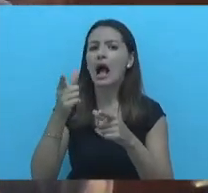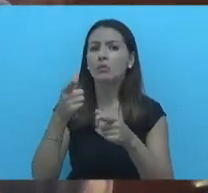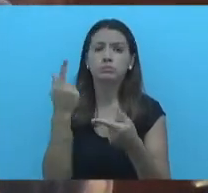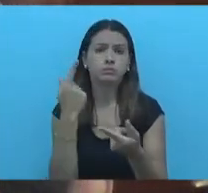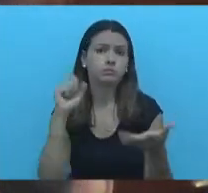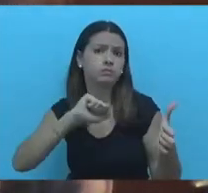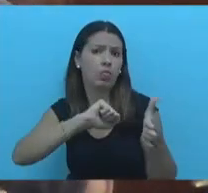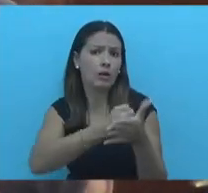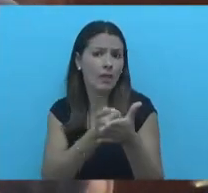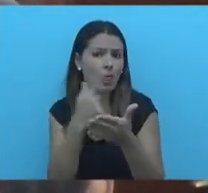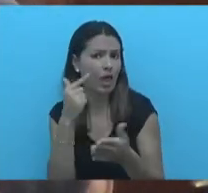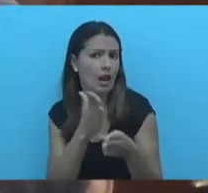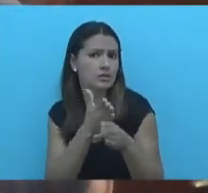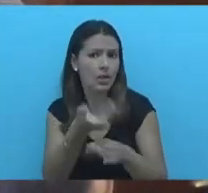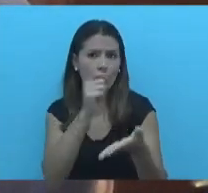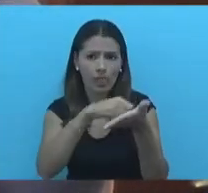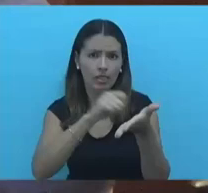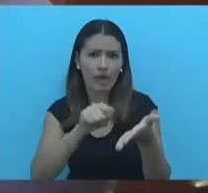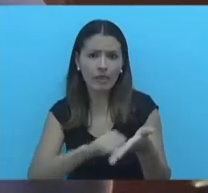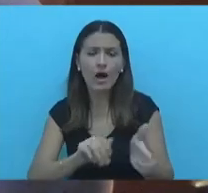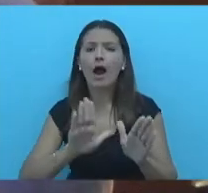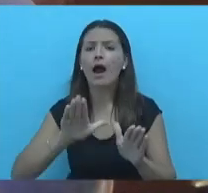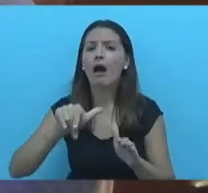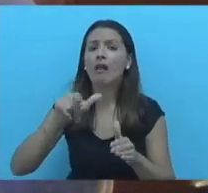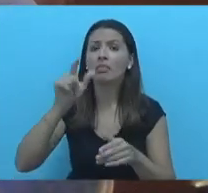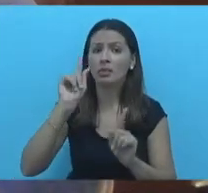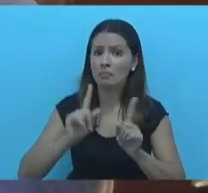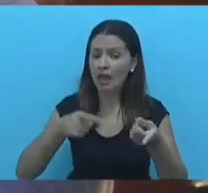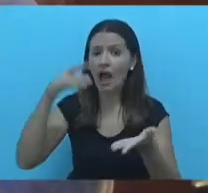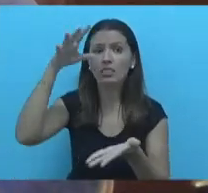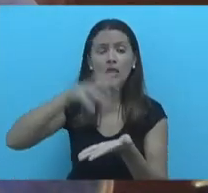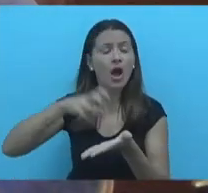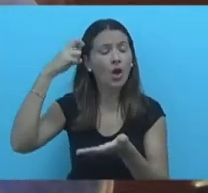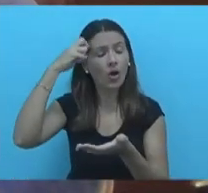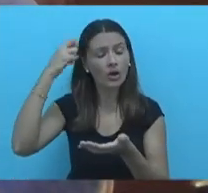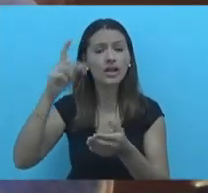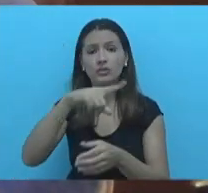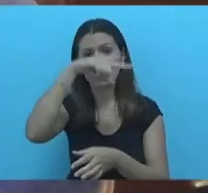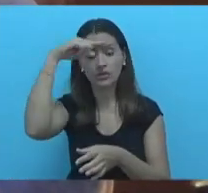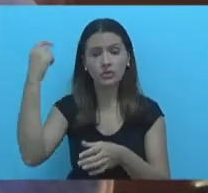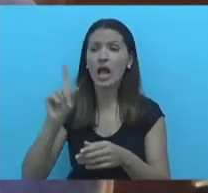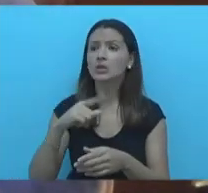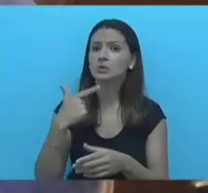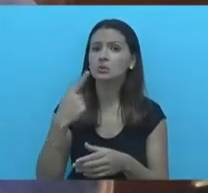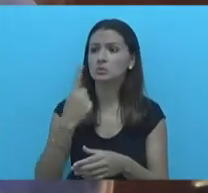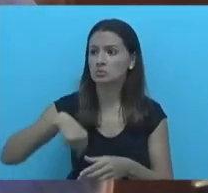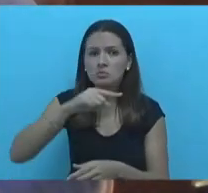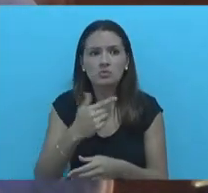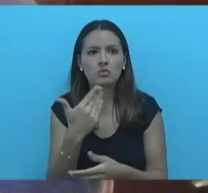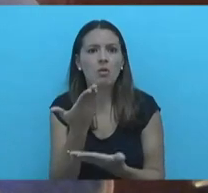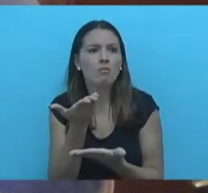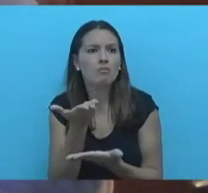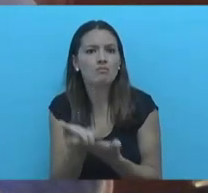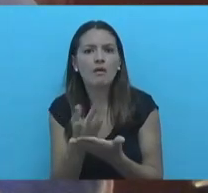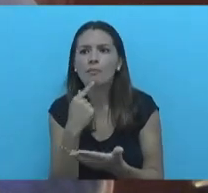legislaturas, y en el Congreso Nacional, así que vamos a presentar este proyecto de comunicación solicitando las razones por las cuales han suspendido las